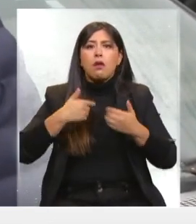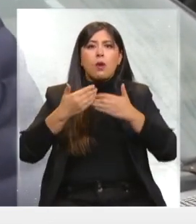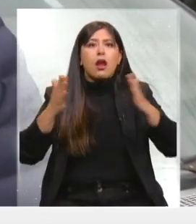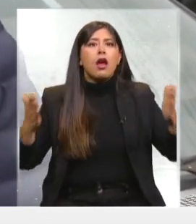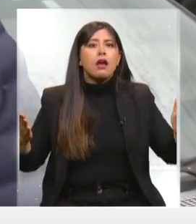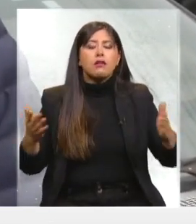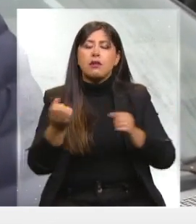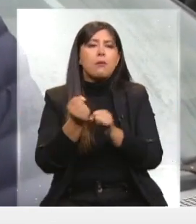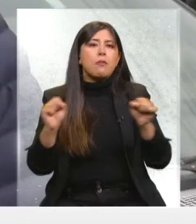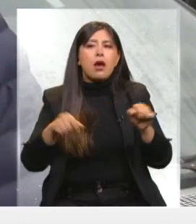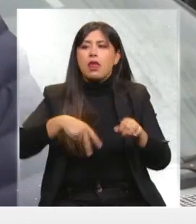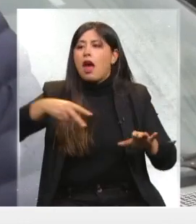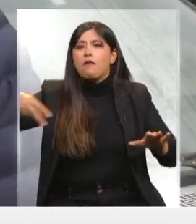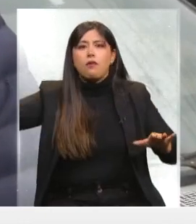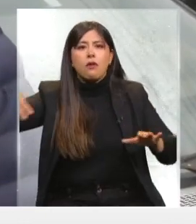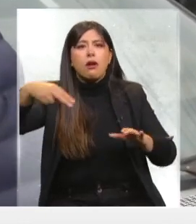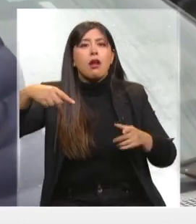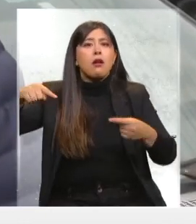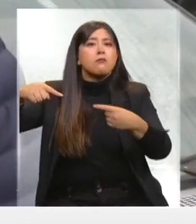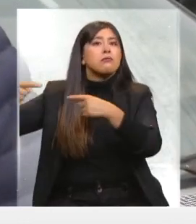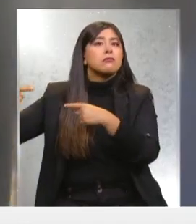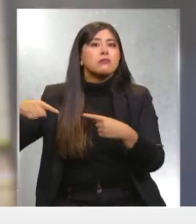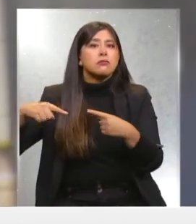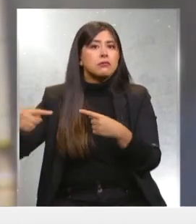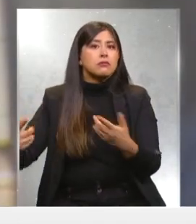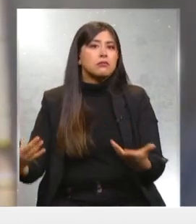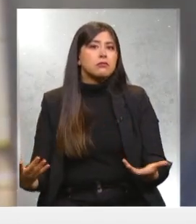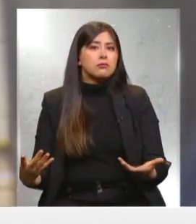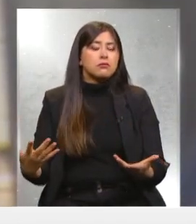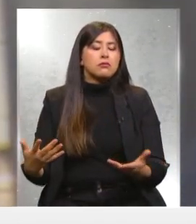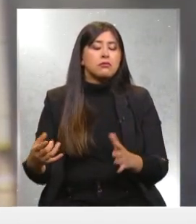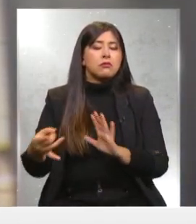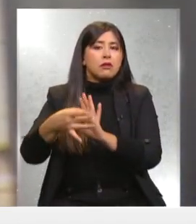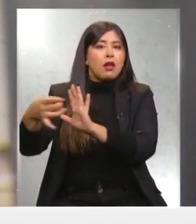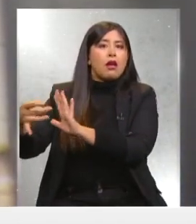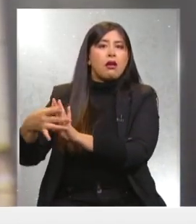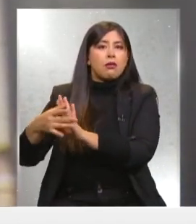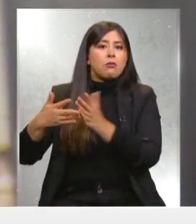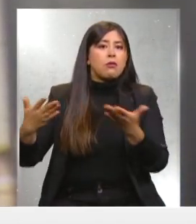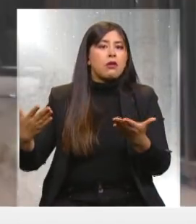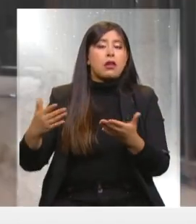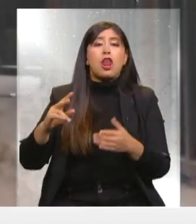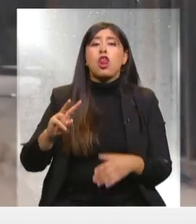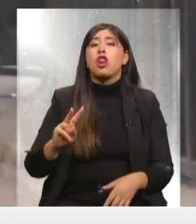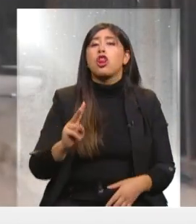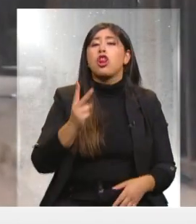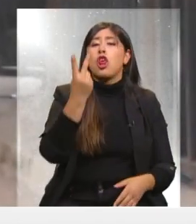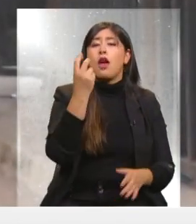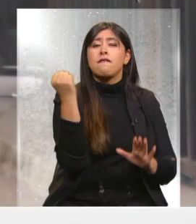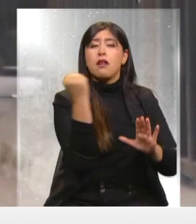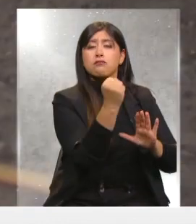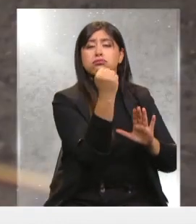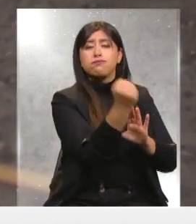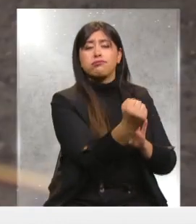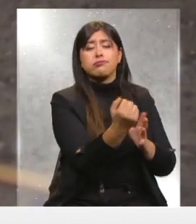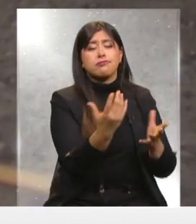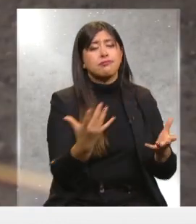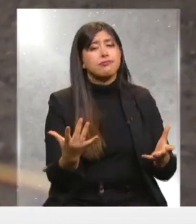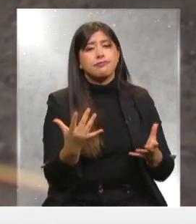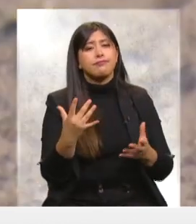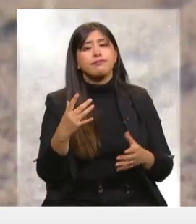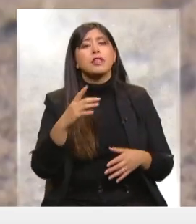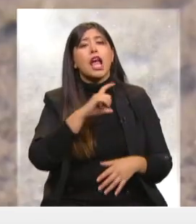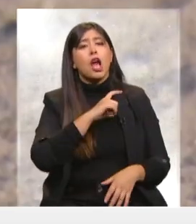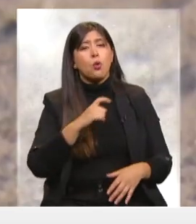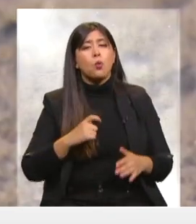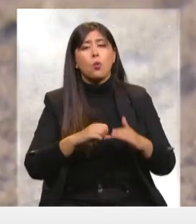y entre los delincuentes se ajustan las cuentas. Las repercusiones de este doble homicidio llegó a oídos de las autoridades, las